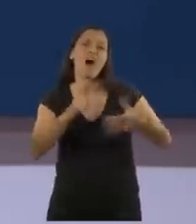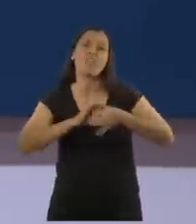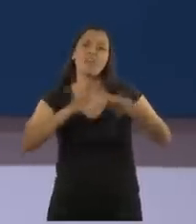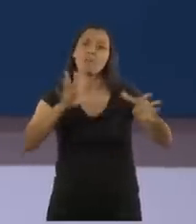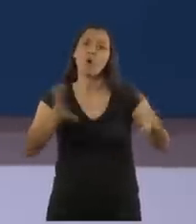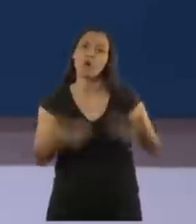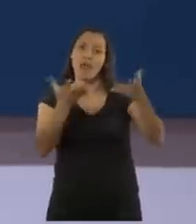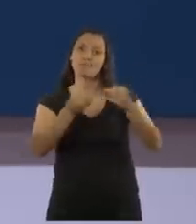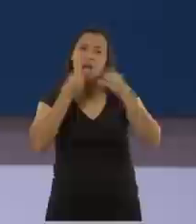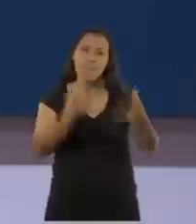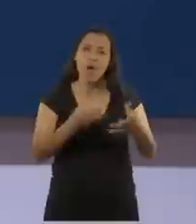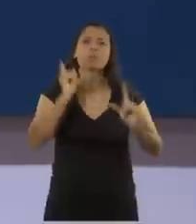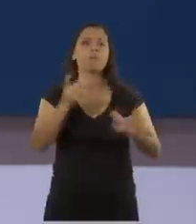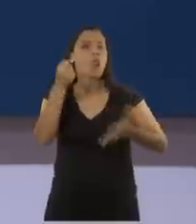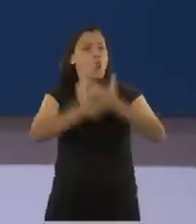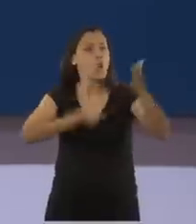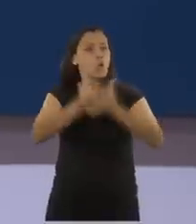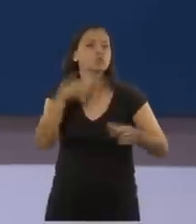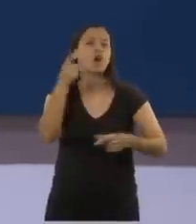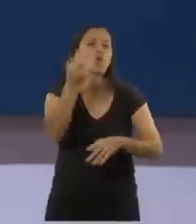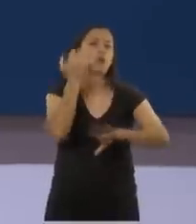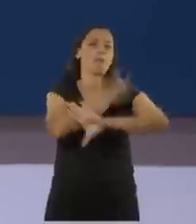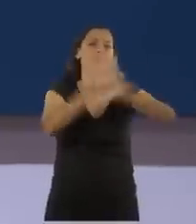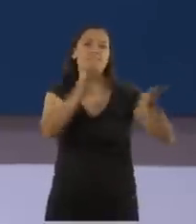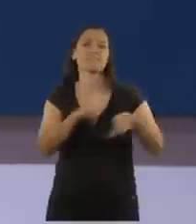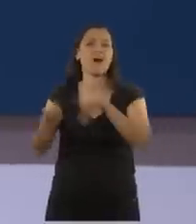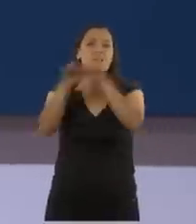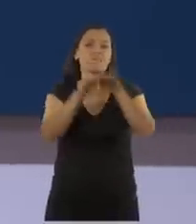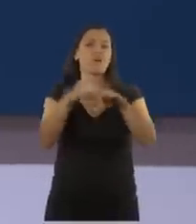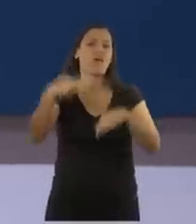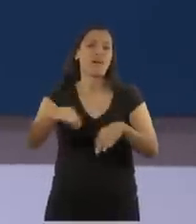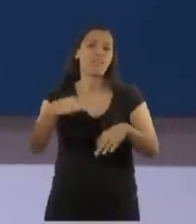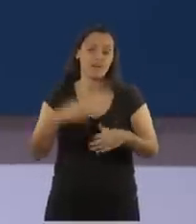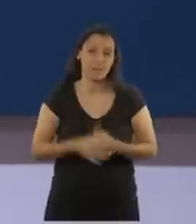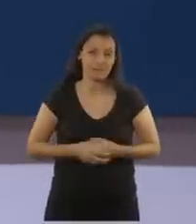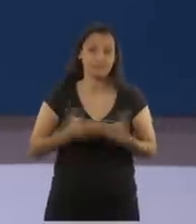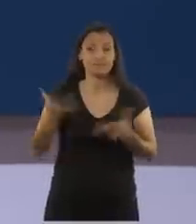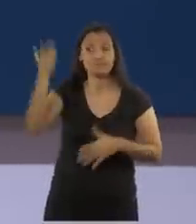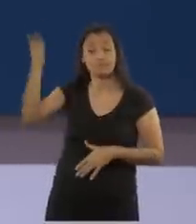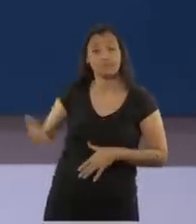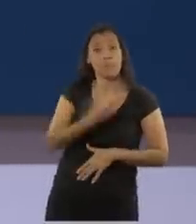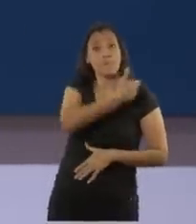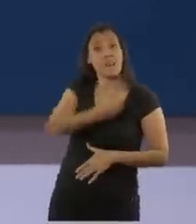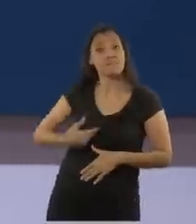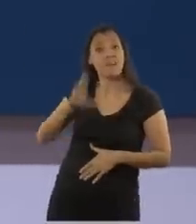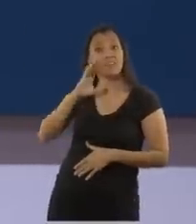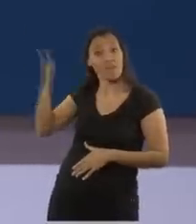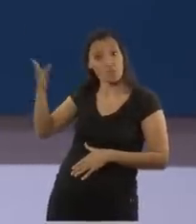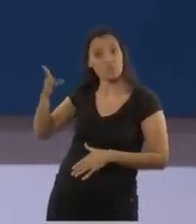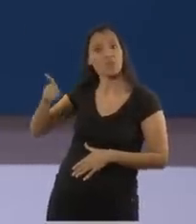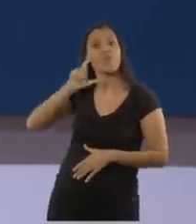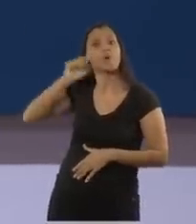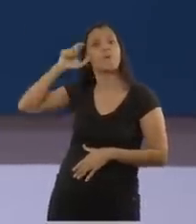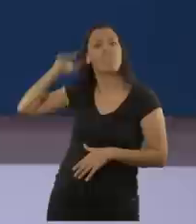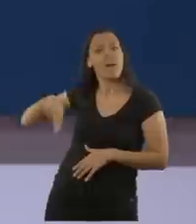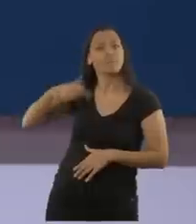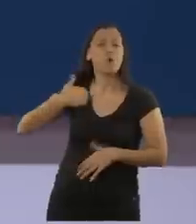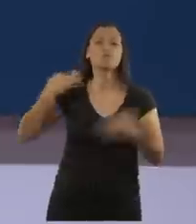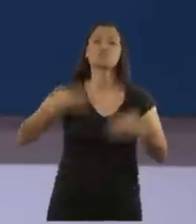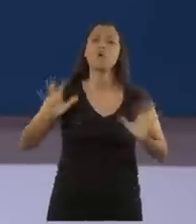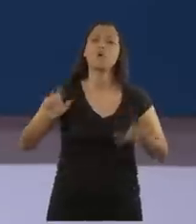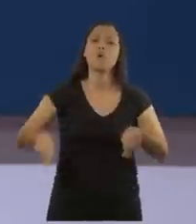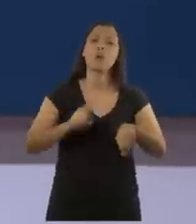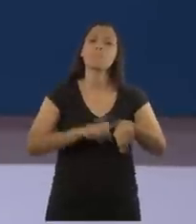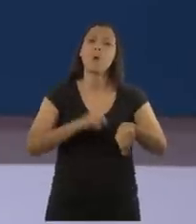y la lucha contra la desigualdad presidente bailen estoy segura de que es momento